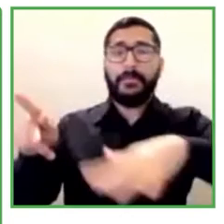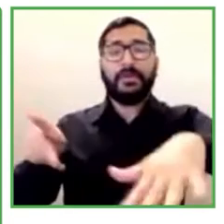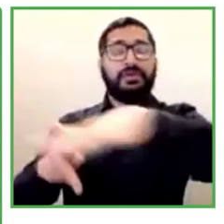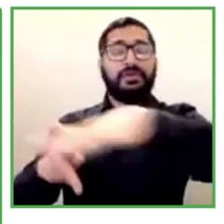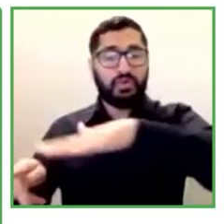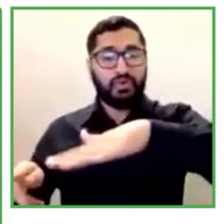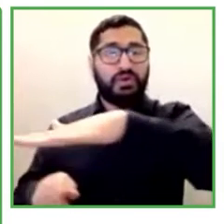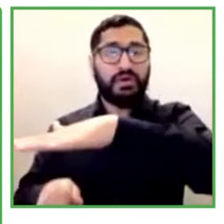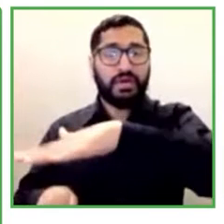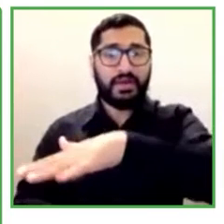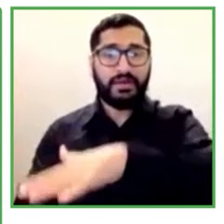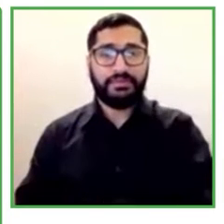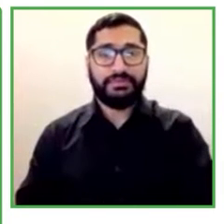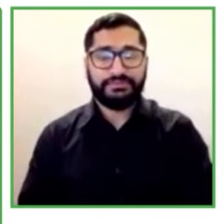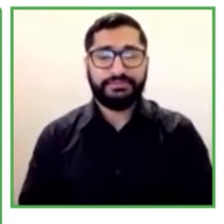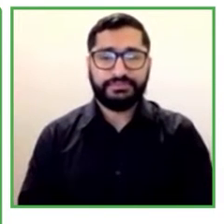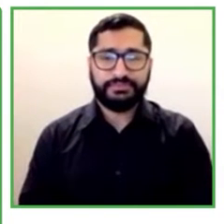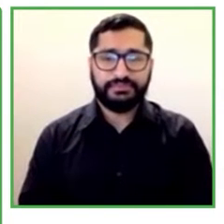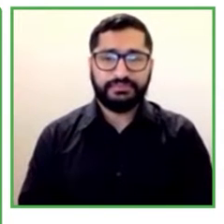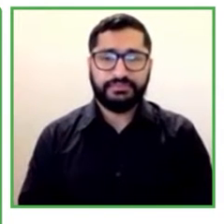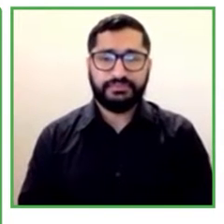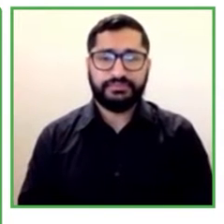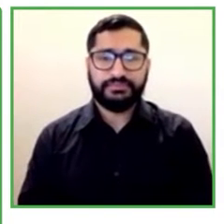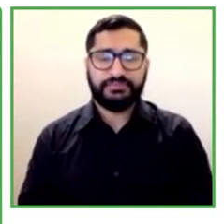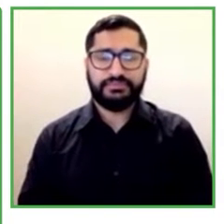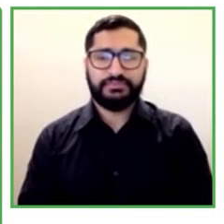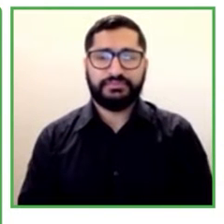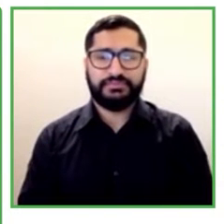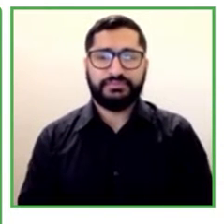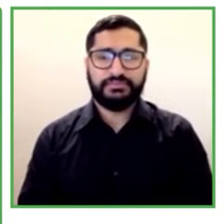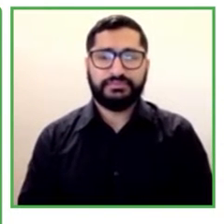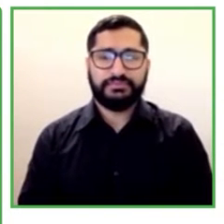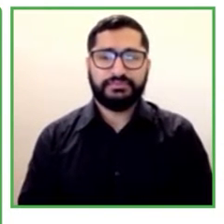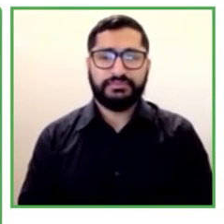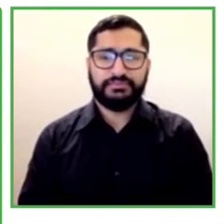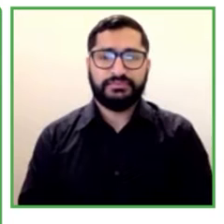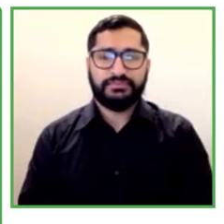durante el proyecto para asegurar tanto la inclusión como la diversidad.